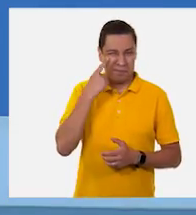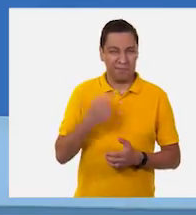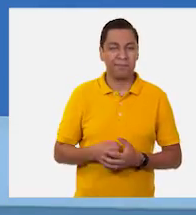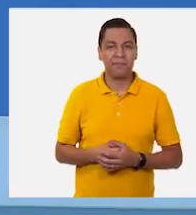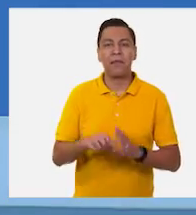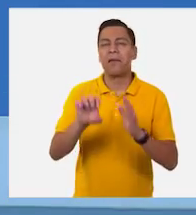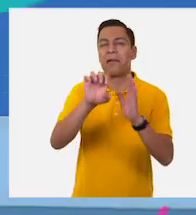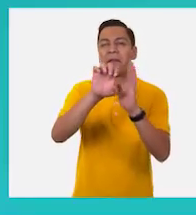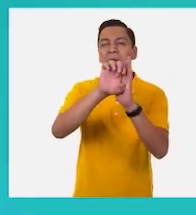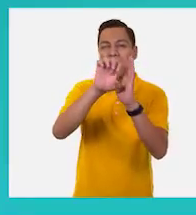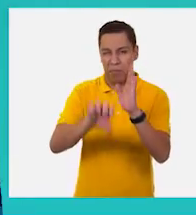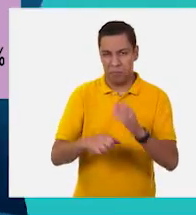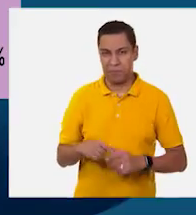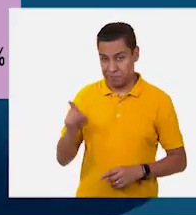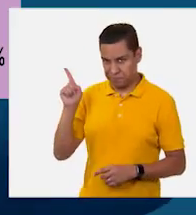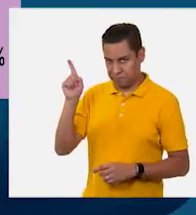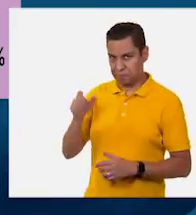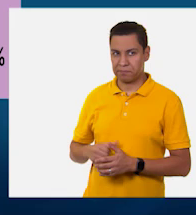ejemplo es el siguiente.